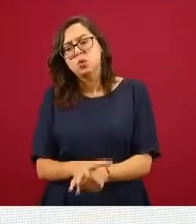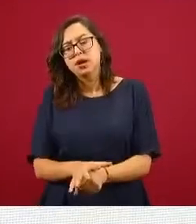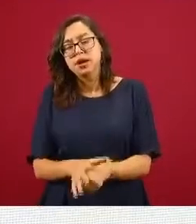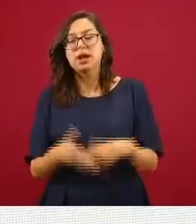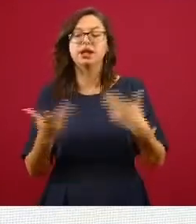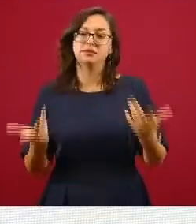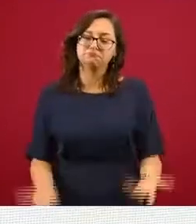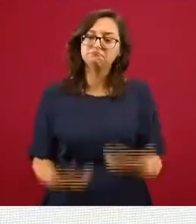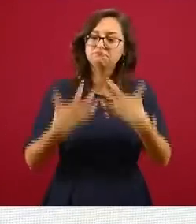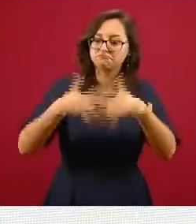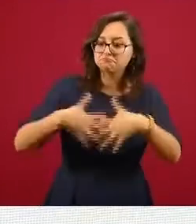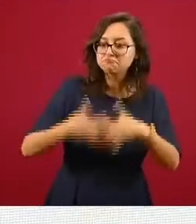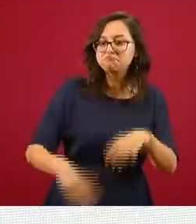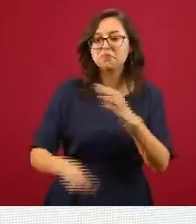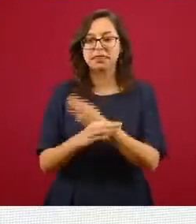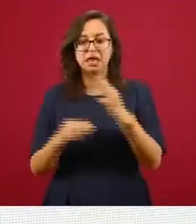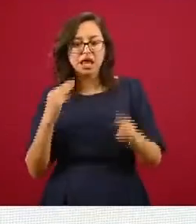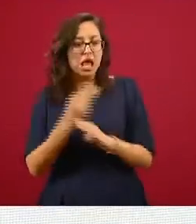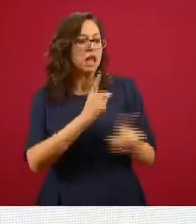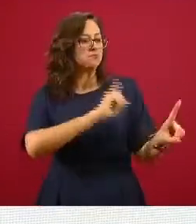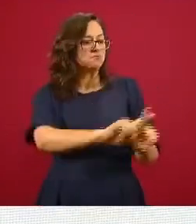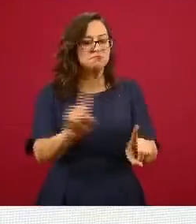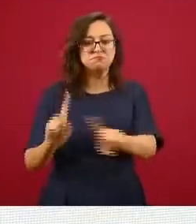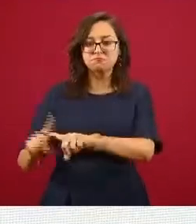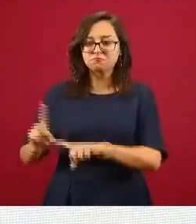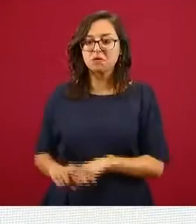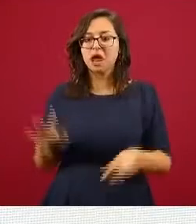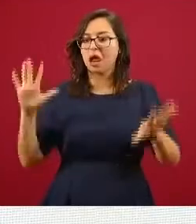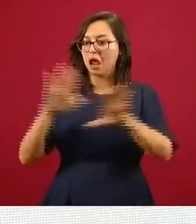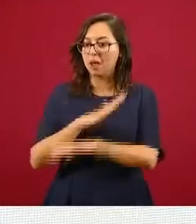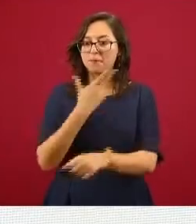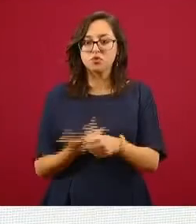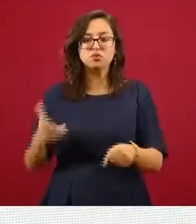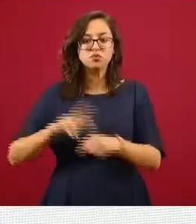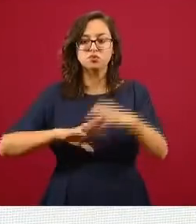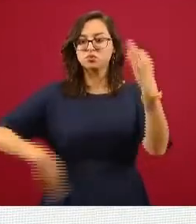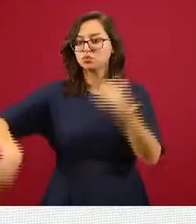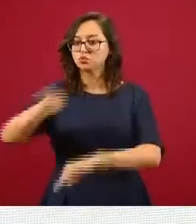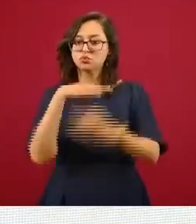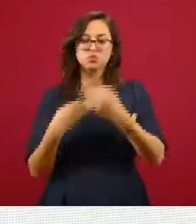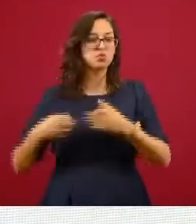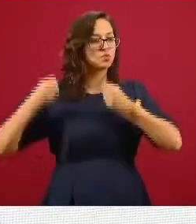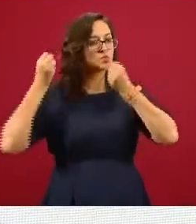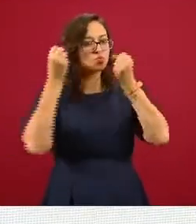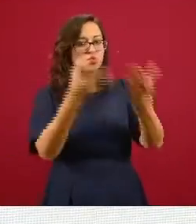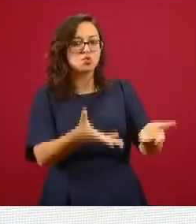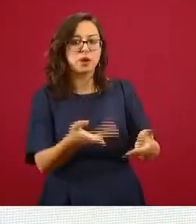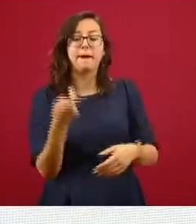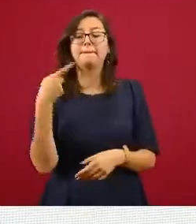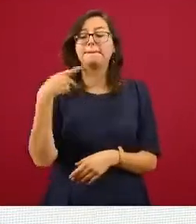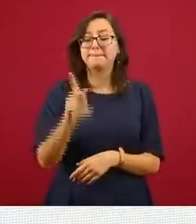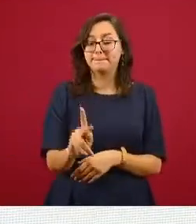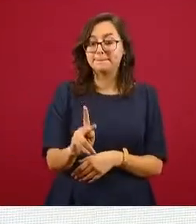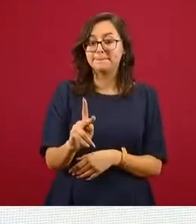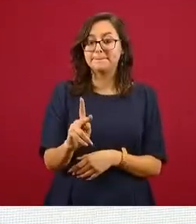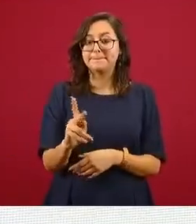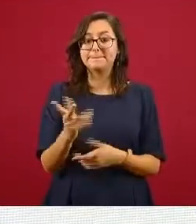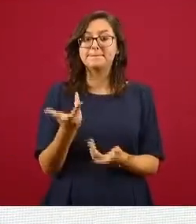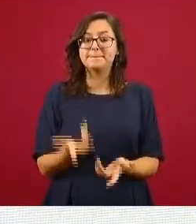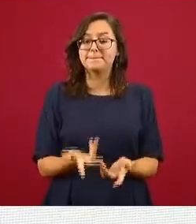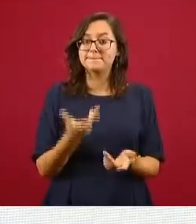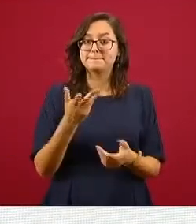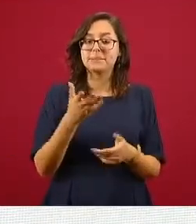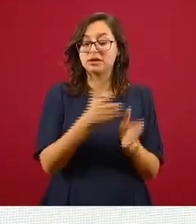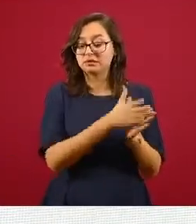el equipamiento y las modificaciones de la reconversión hospitalaria, pero en ese momento era para el diagnóstico por